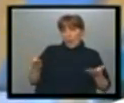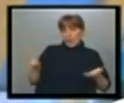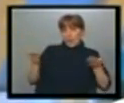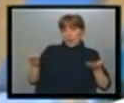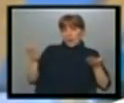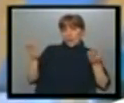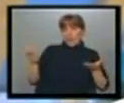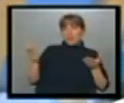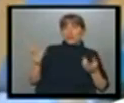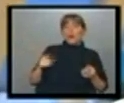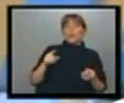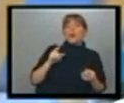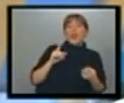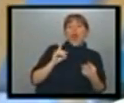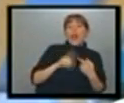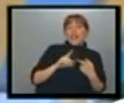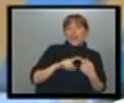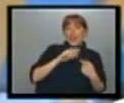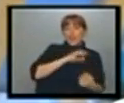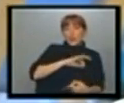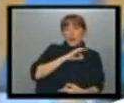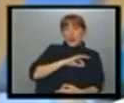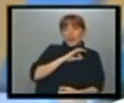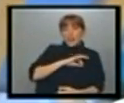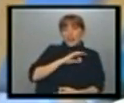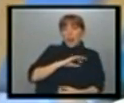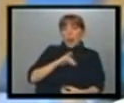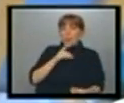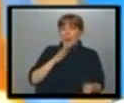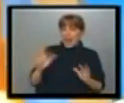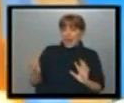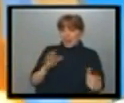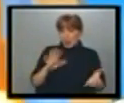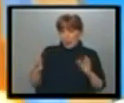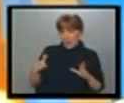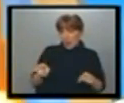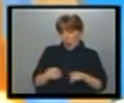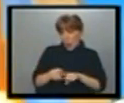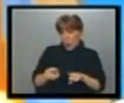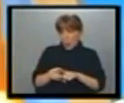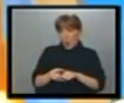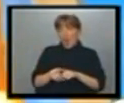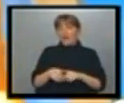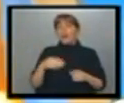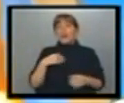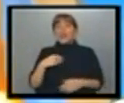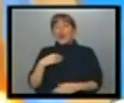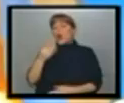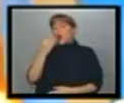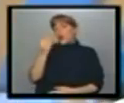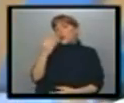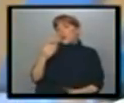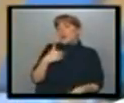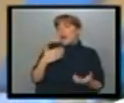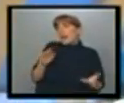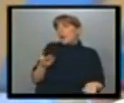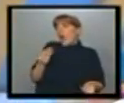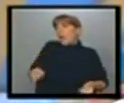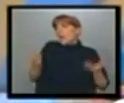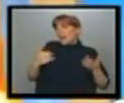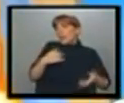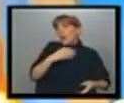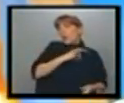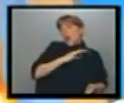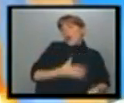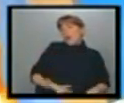las paritarias, o por lo menos el aumento de los salarios, más o menos acompañaba. Entonces uno, el consumidor, tampoco lo sentía tanto.